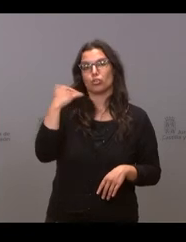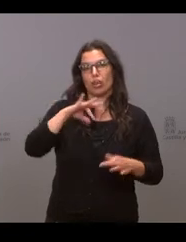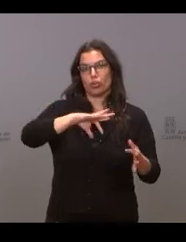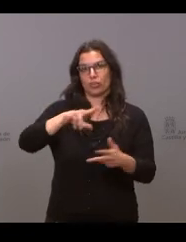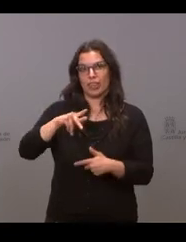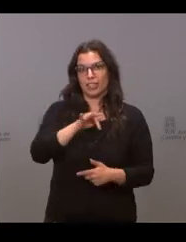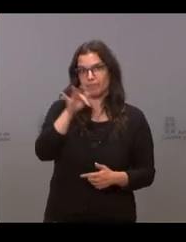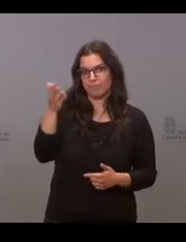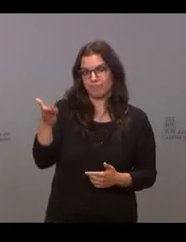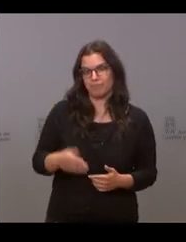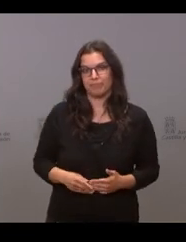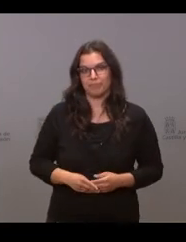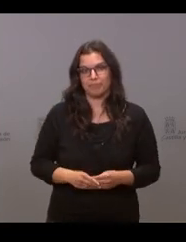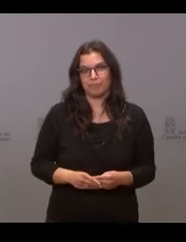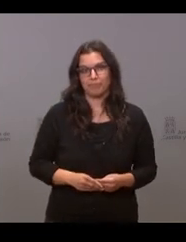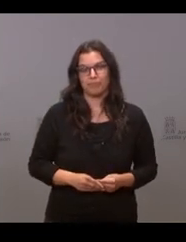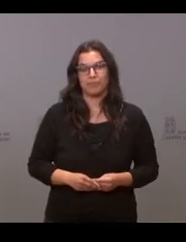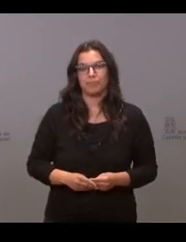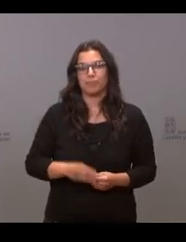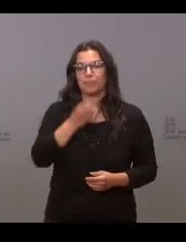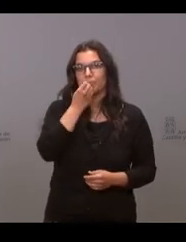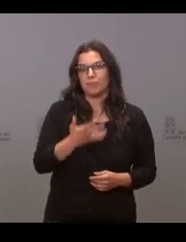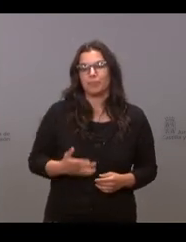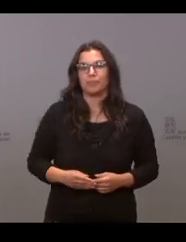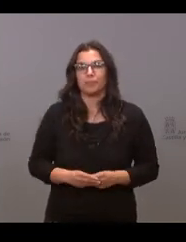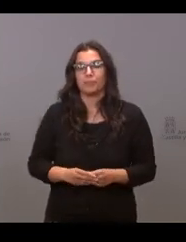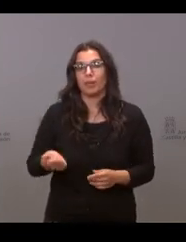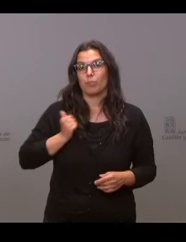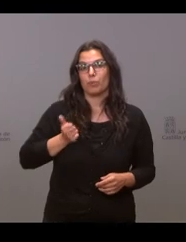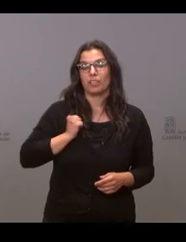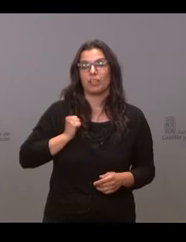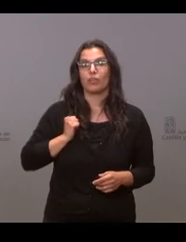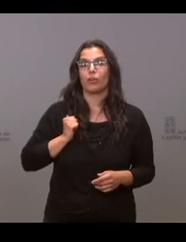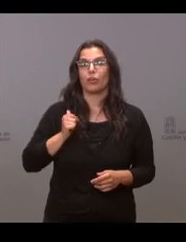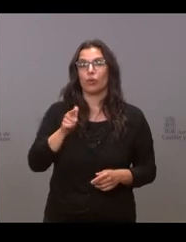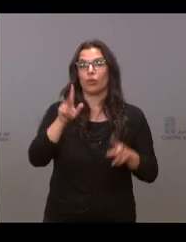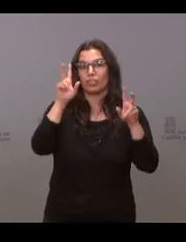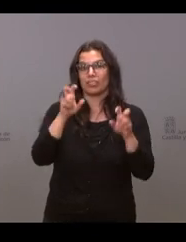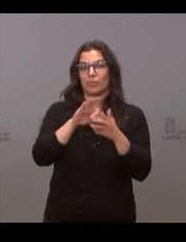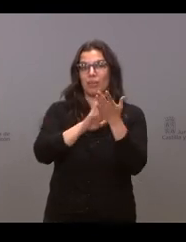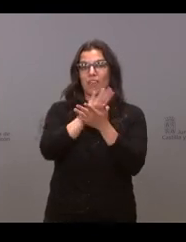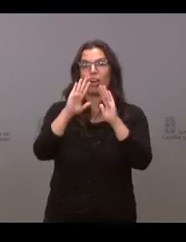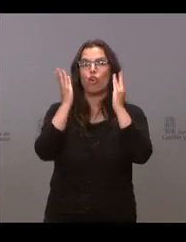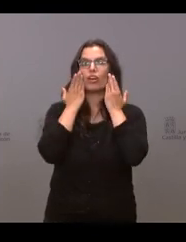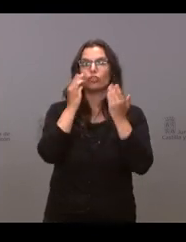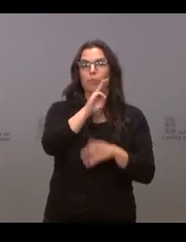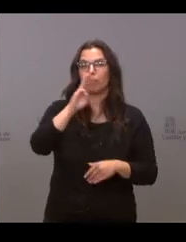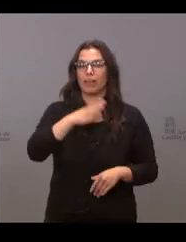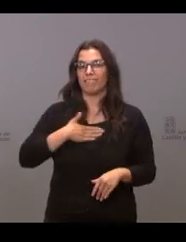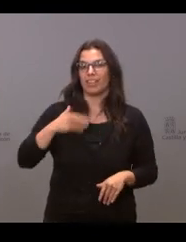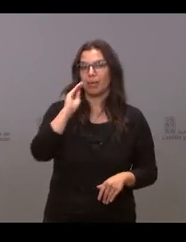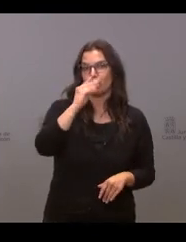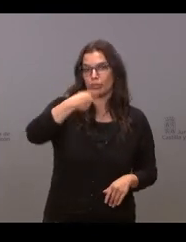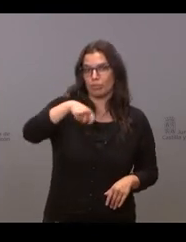cuando quieras sergio muy buenas aprovechando que estamos con los congresos del bebé quería preguntarle al presidente